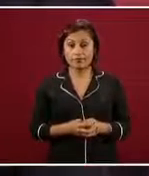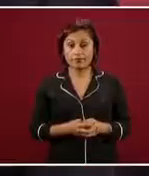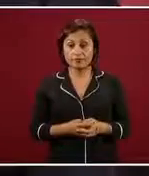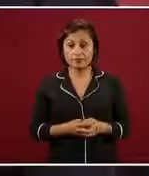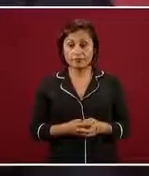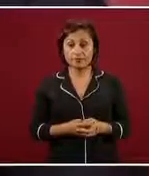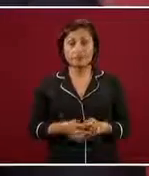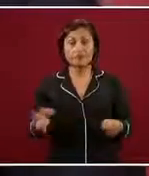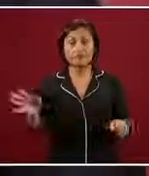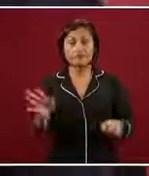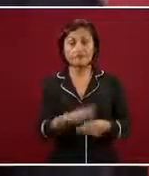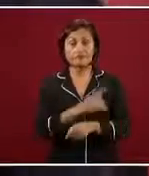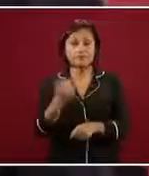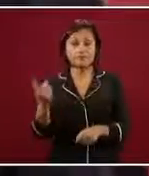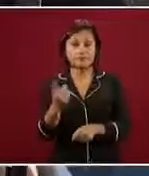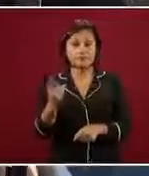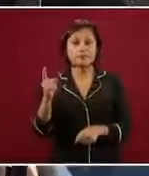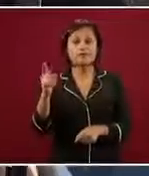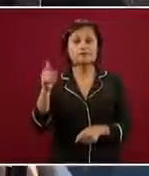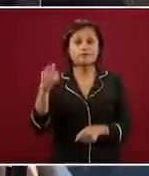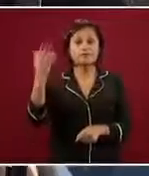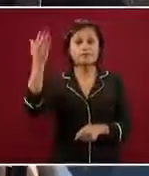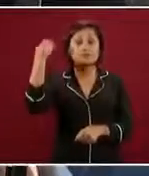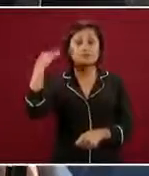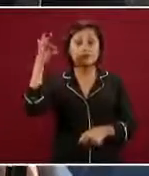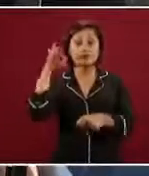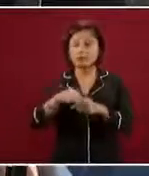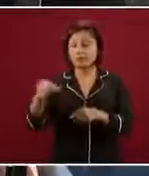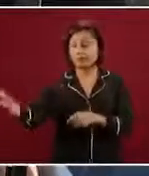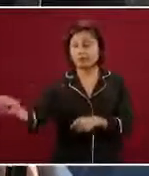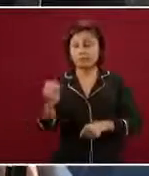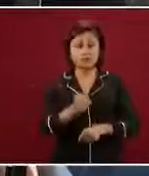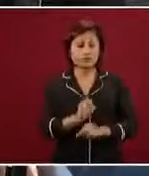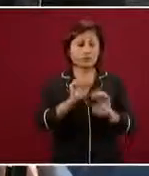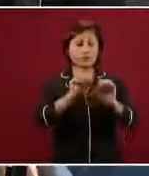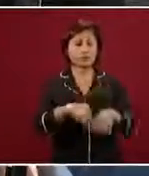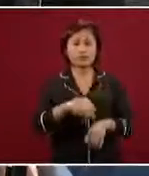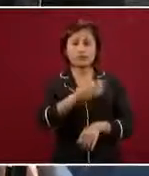detentó la presidencia. En el 2006 hubo un fraude.